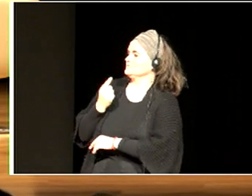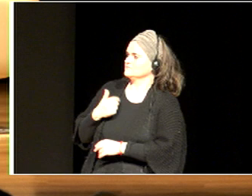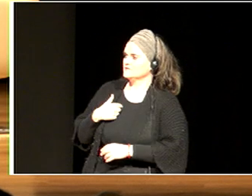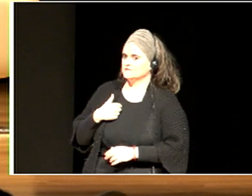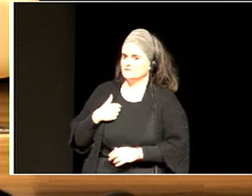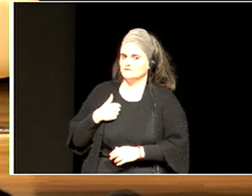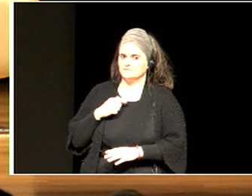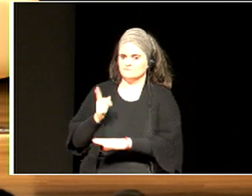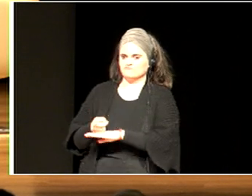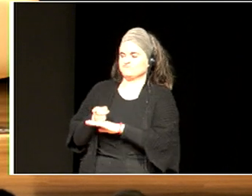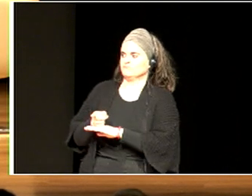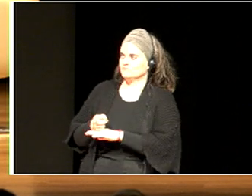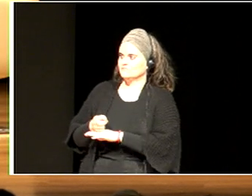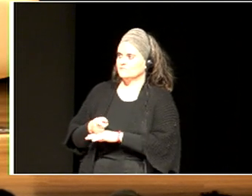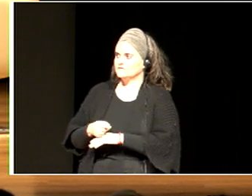poniendo